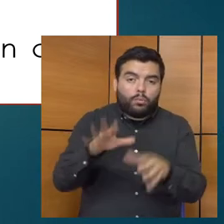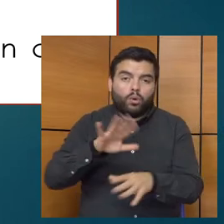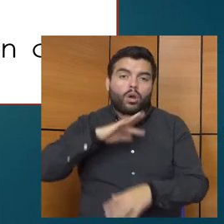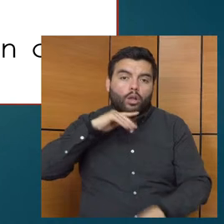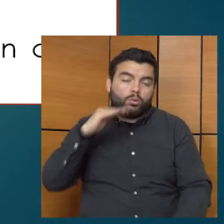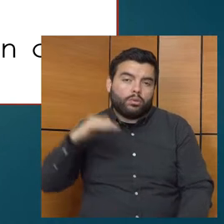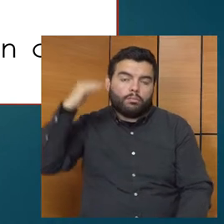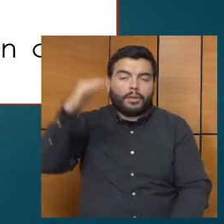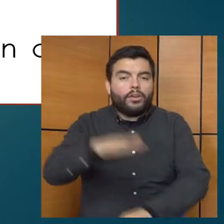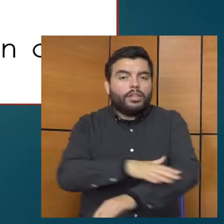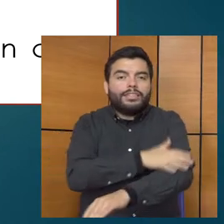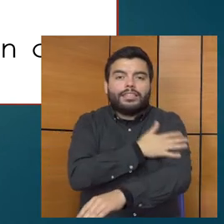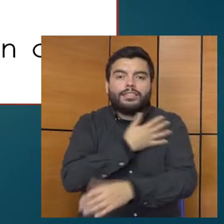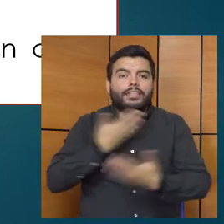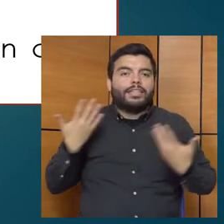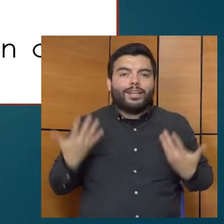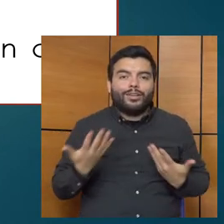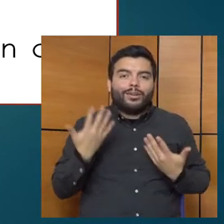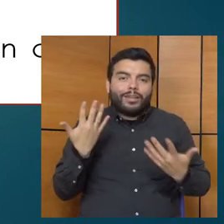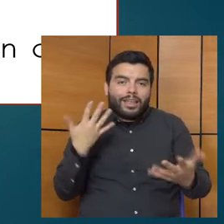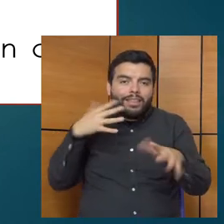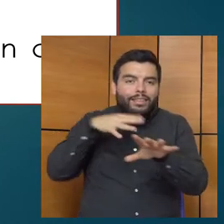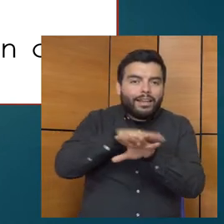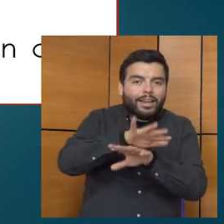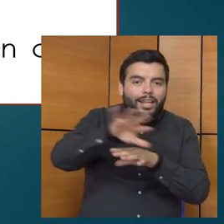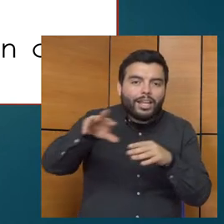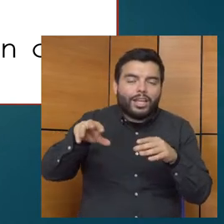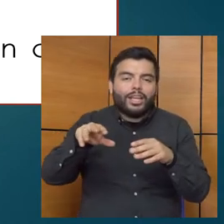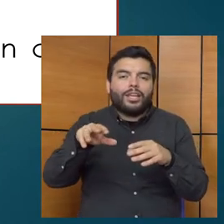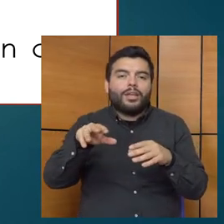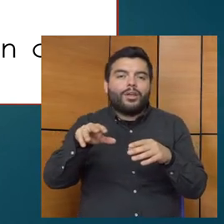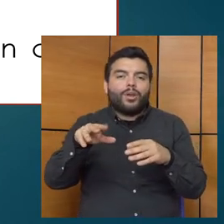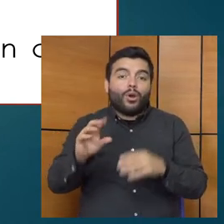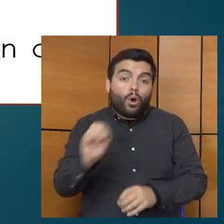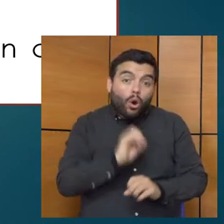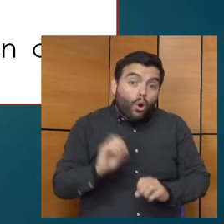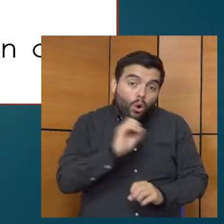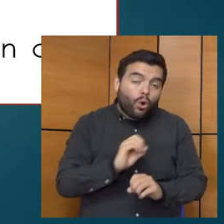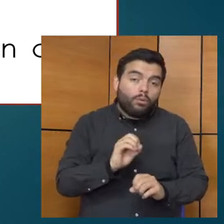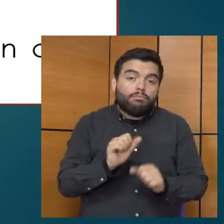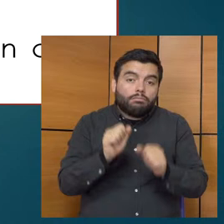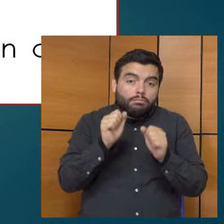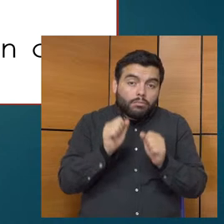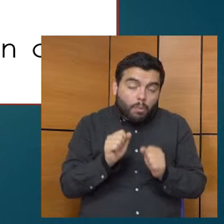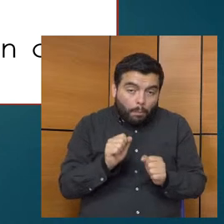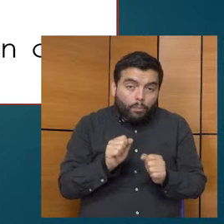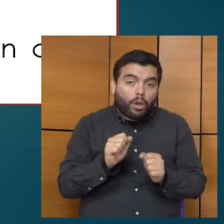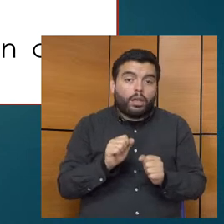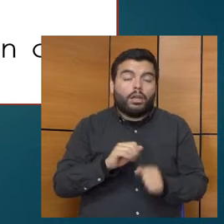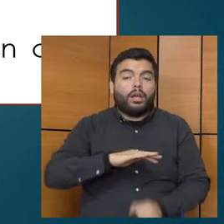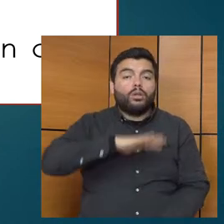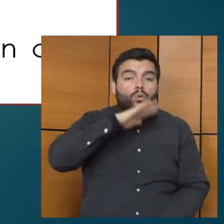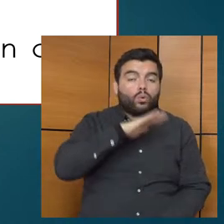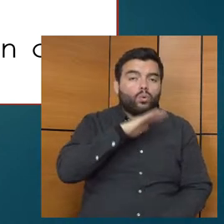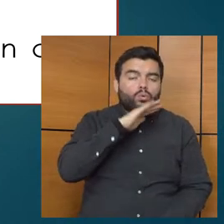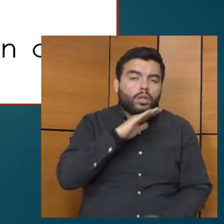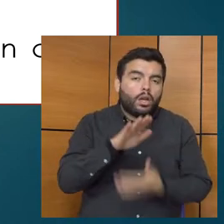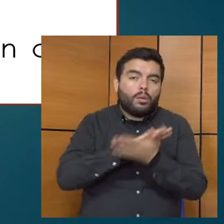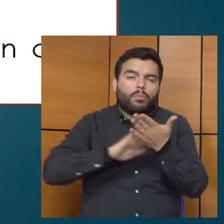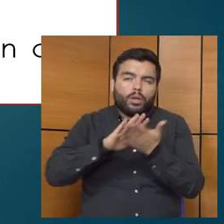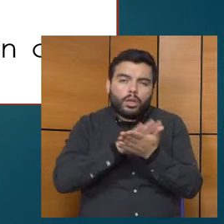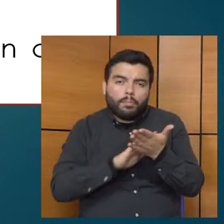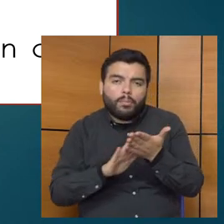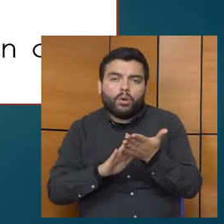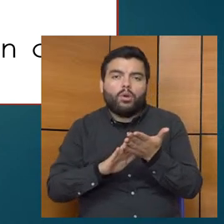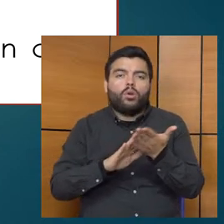más integrados y puedan tener, pues, utilizar los servicios tanto de banca electrónica, de servicios